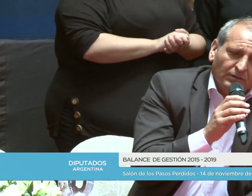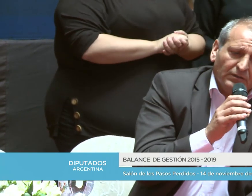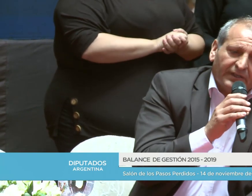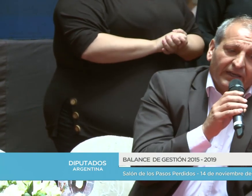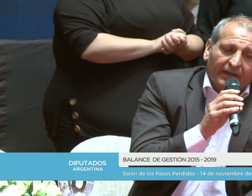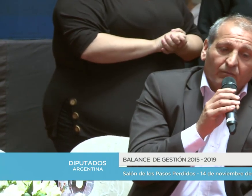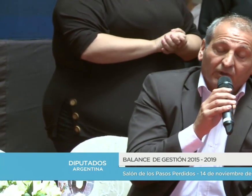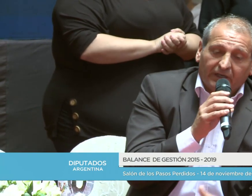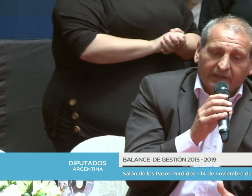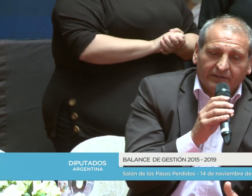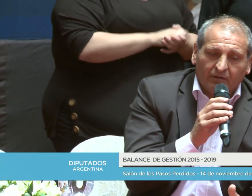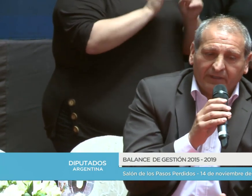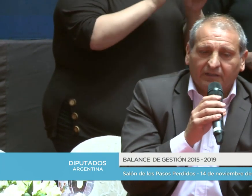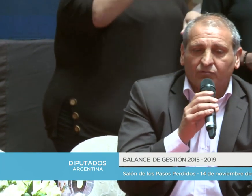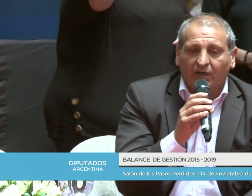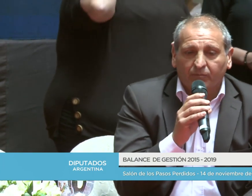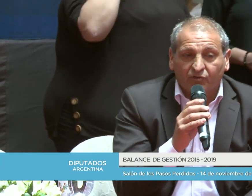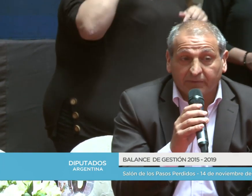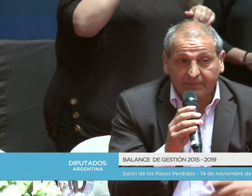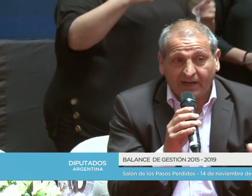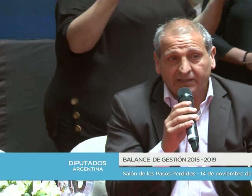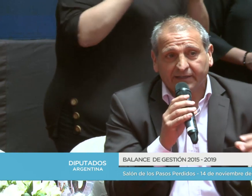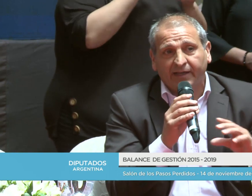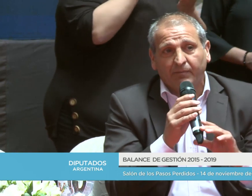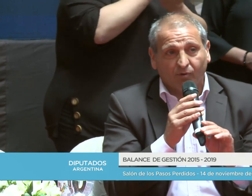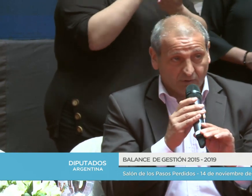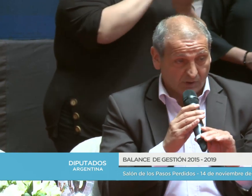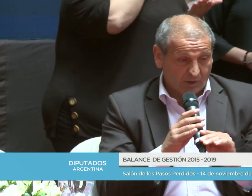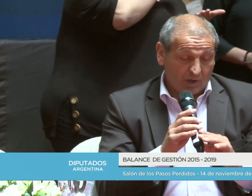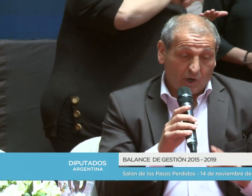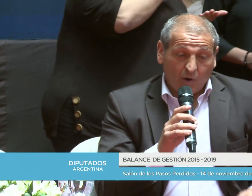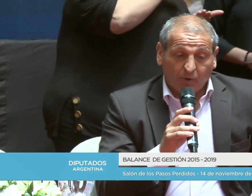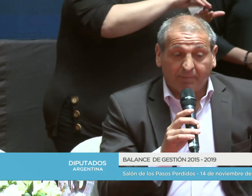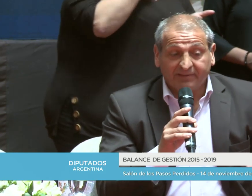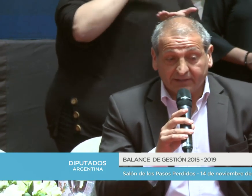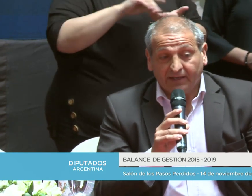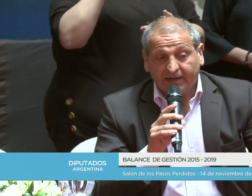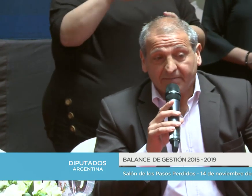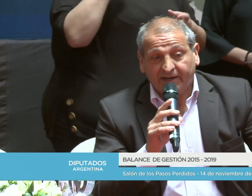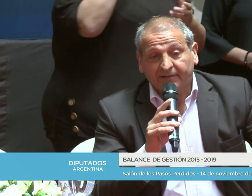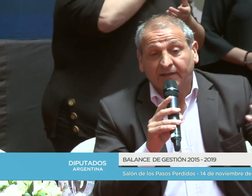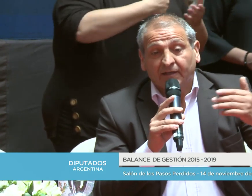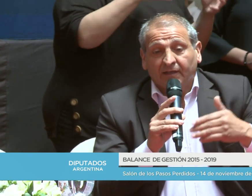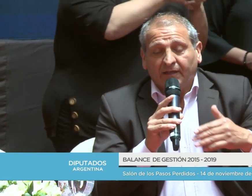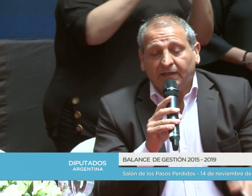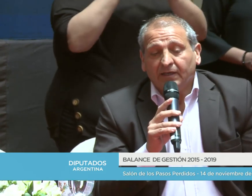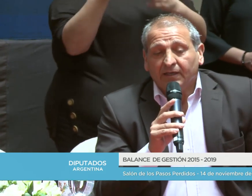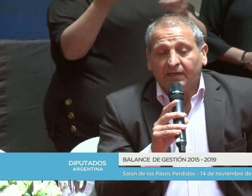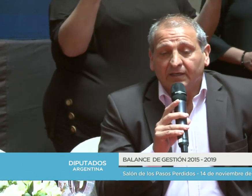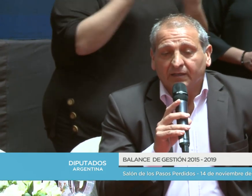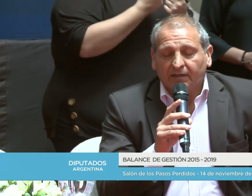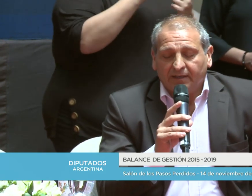con que, como dije anteriormente, esta es una comisión bicameral integrada por los presidentes de las cámaras